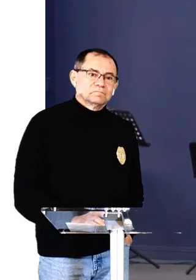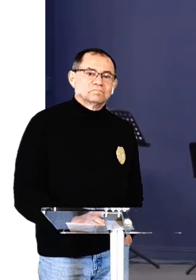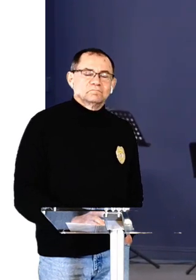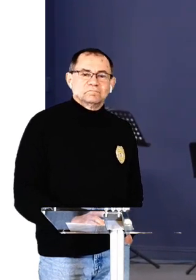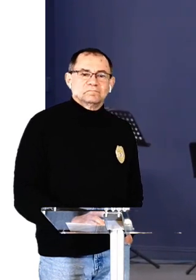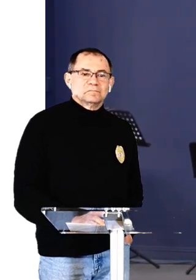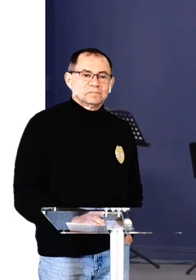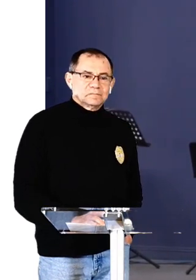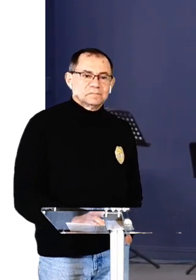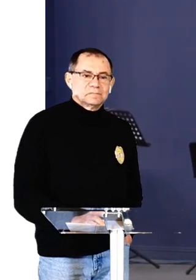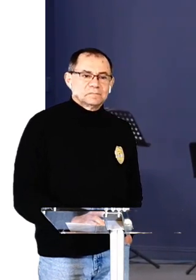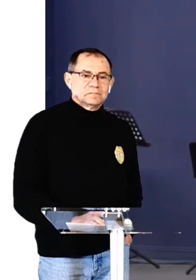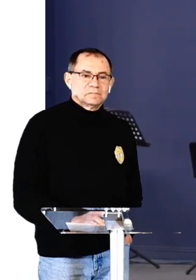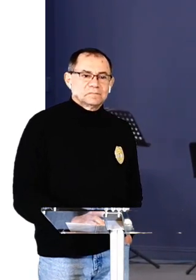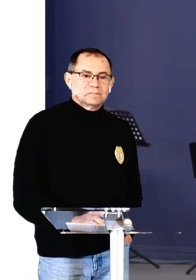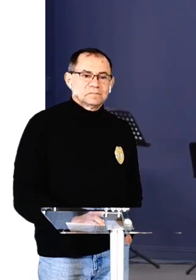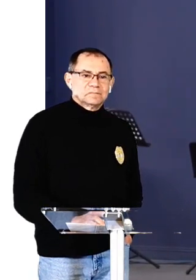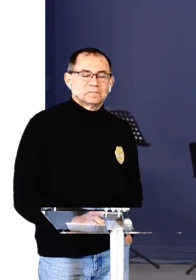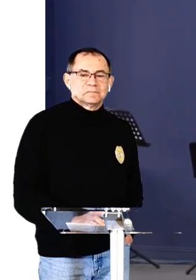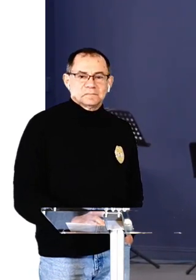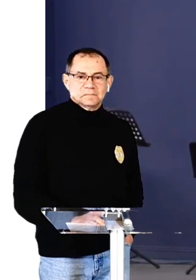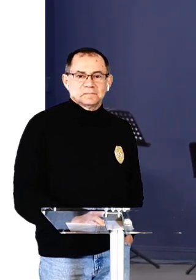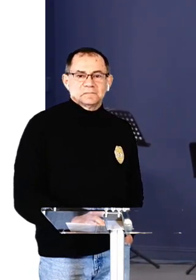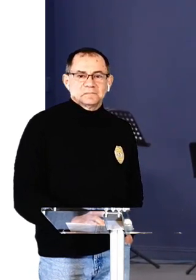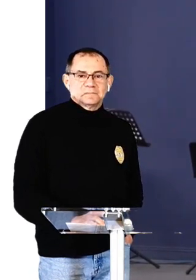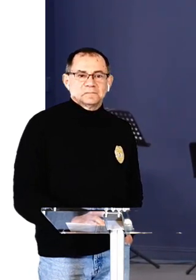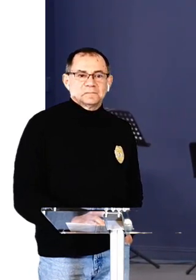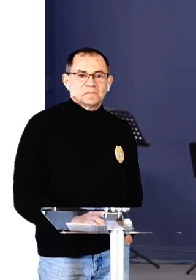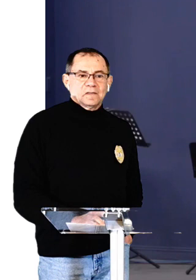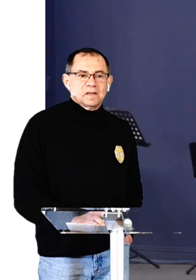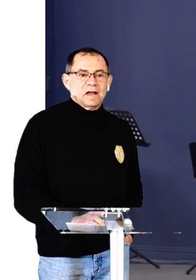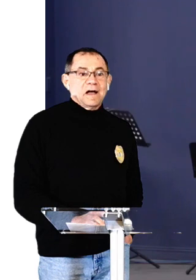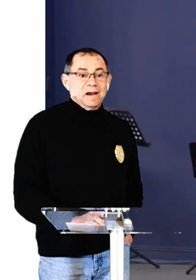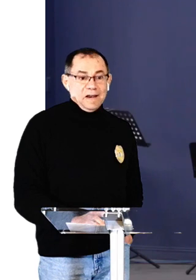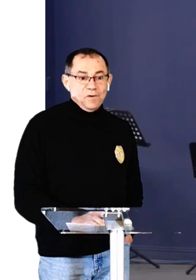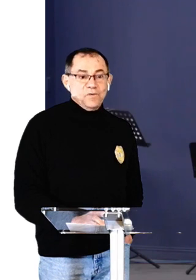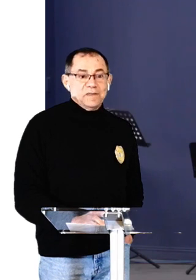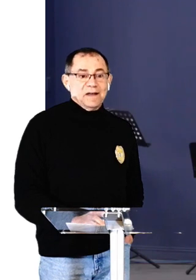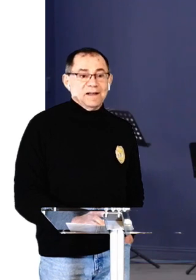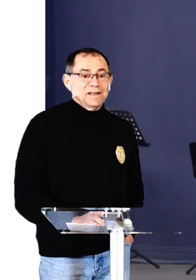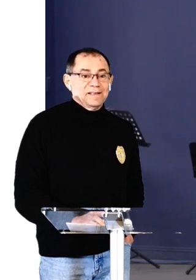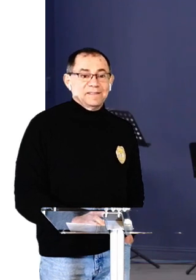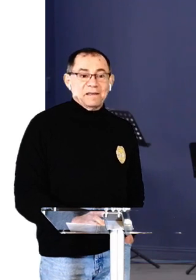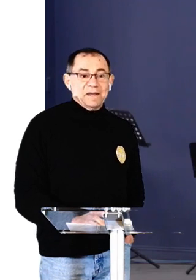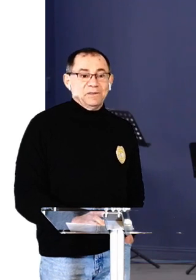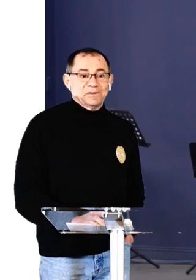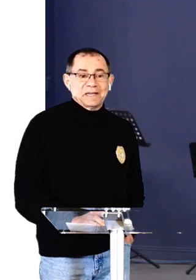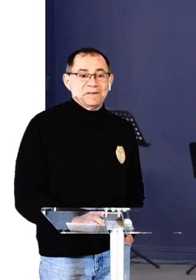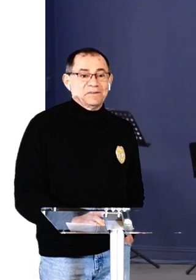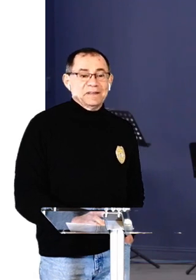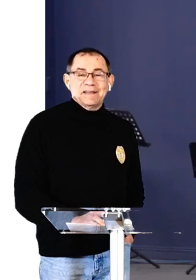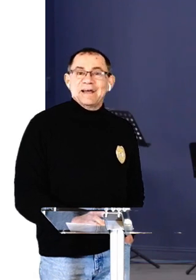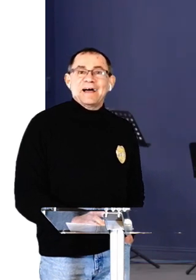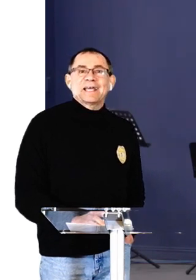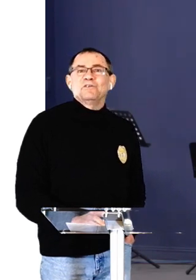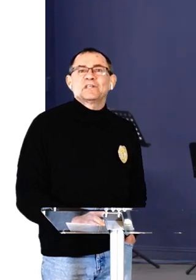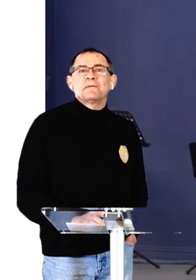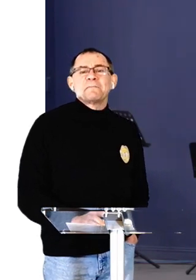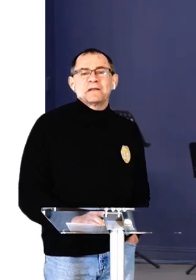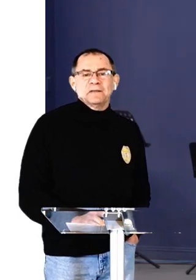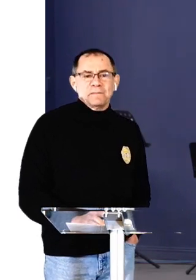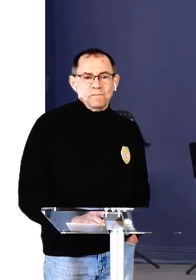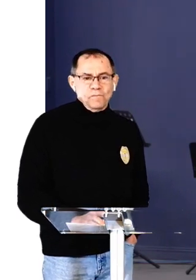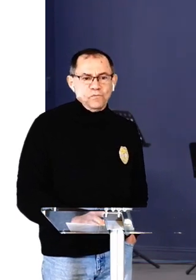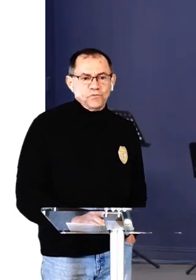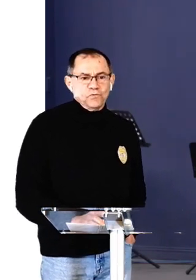nos ha dado espíritu de valentía, de poder, de amor y dominio propio. Aleluya, tremendo, tremendo. Aquí usted